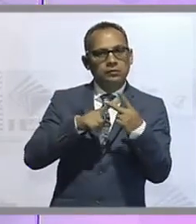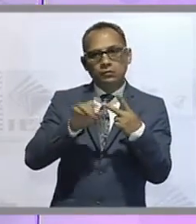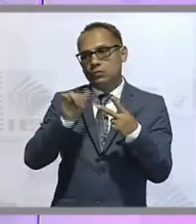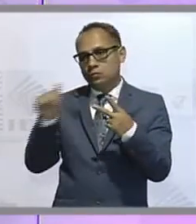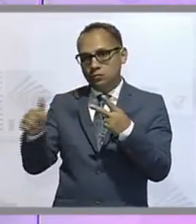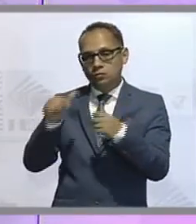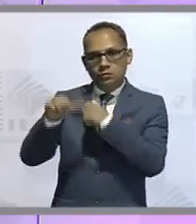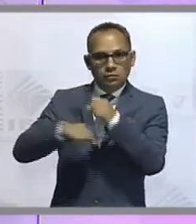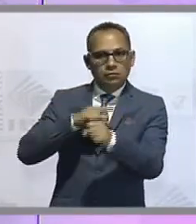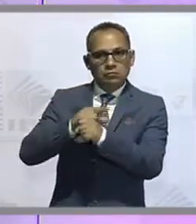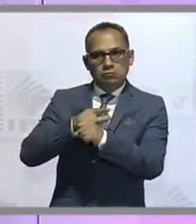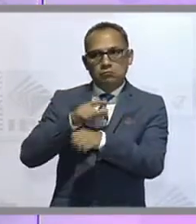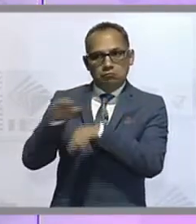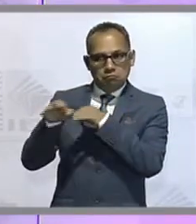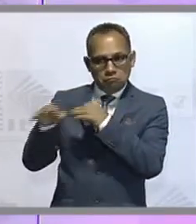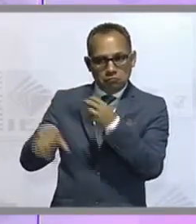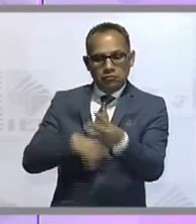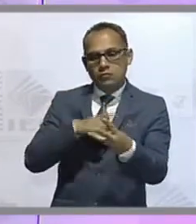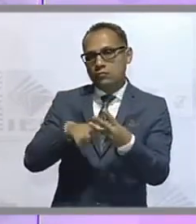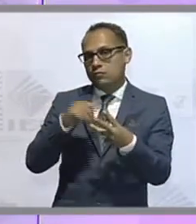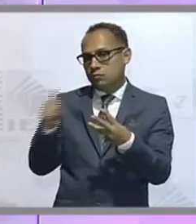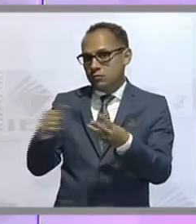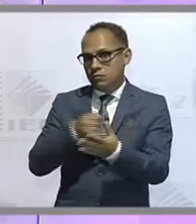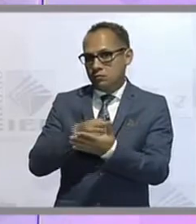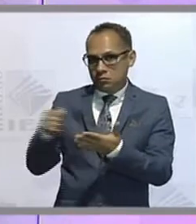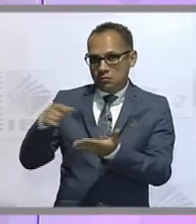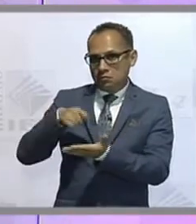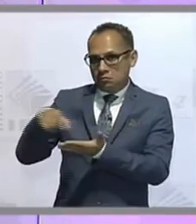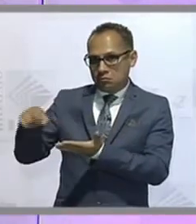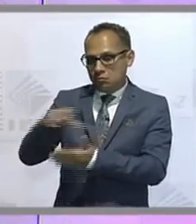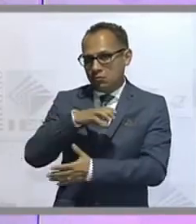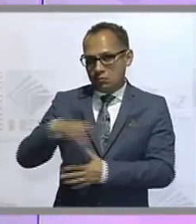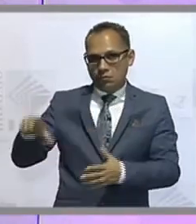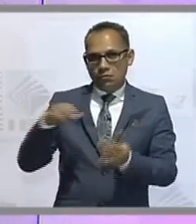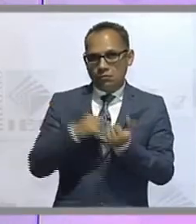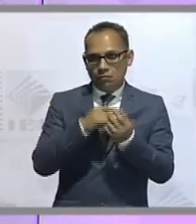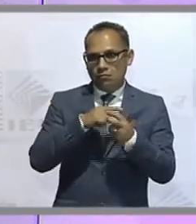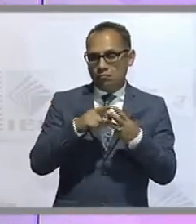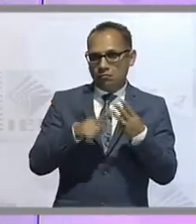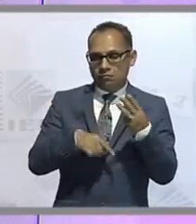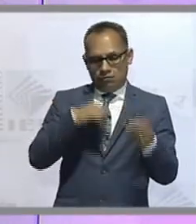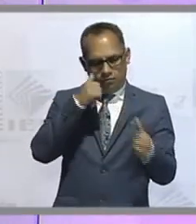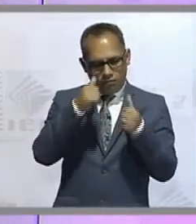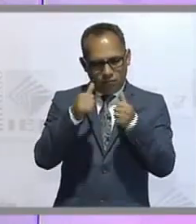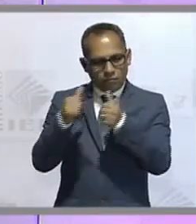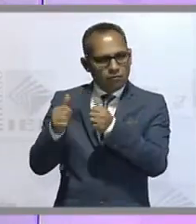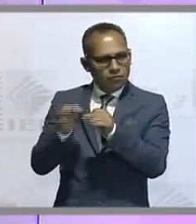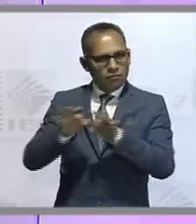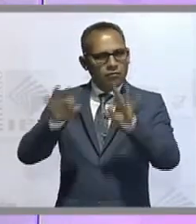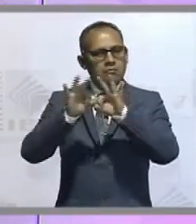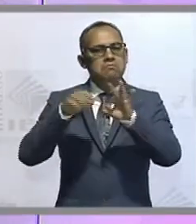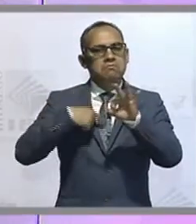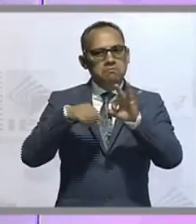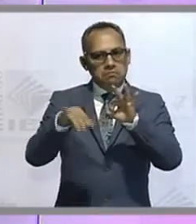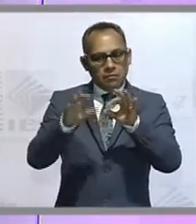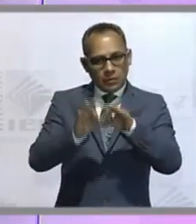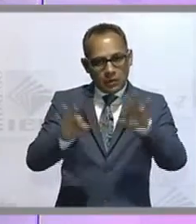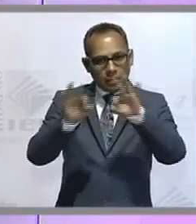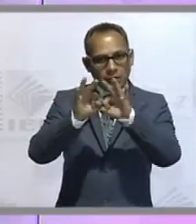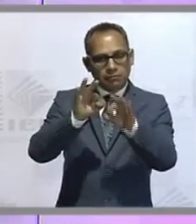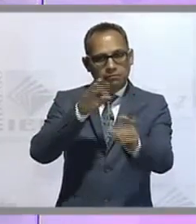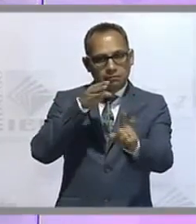y sabemos que las necesidades son importantes por eso les daremos prontitud para que cuando legislamos